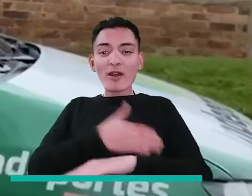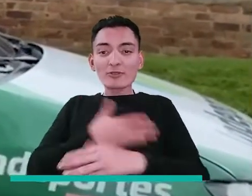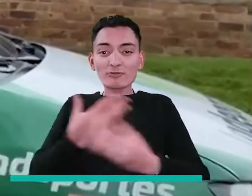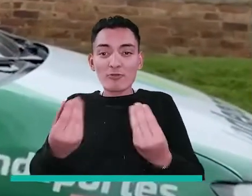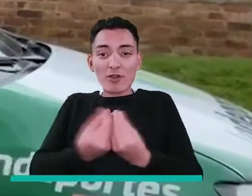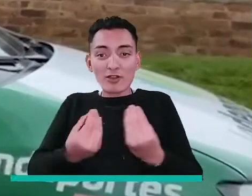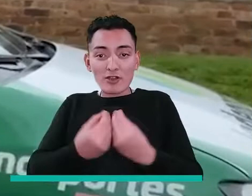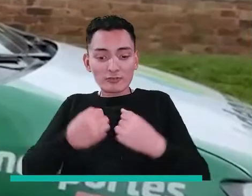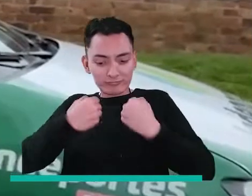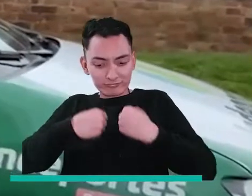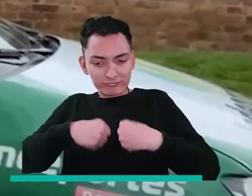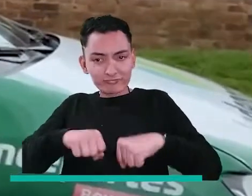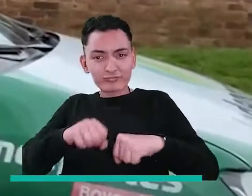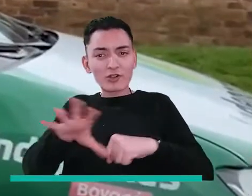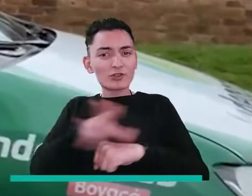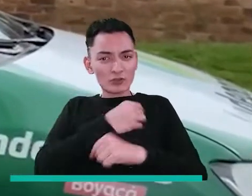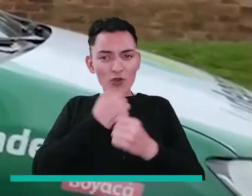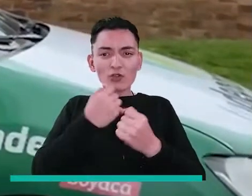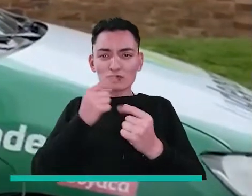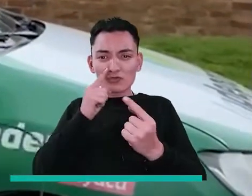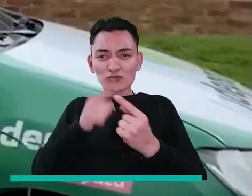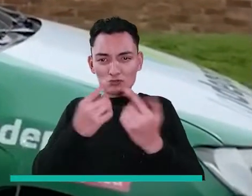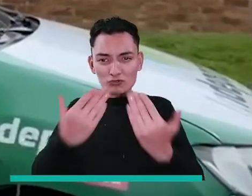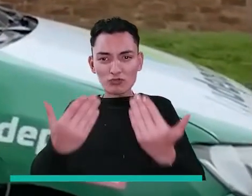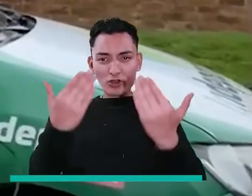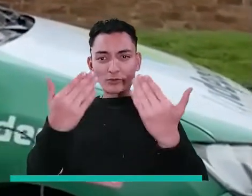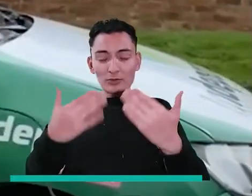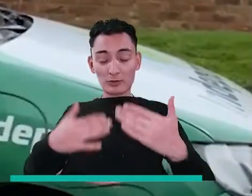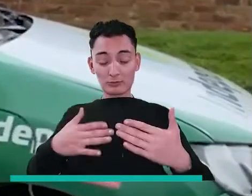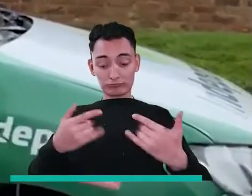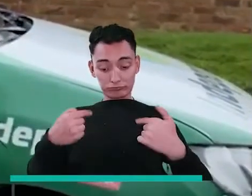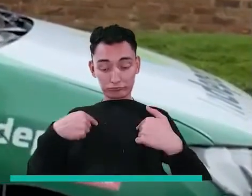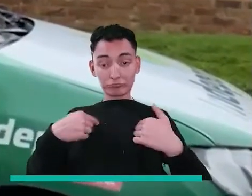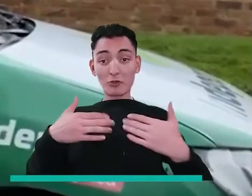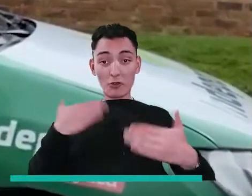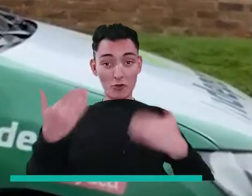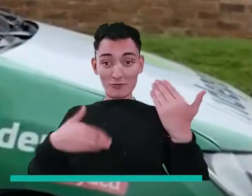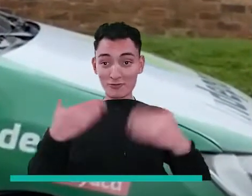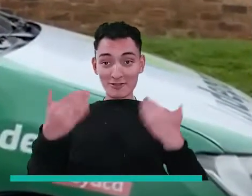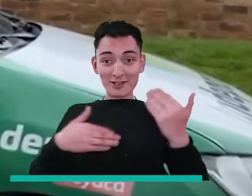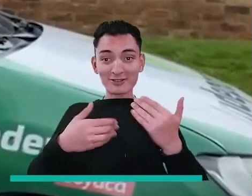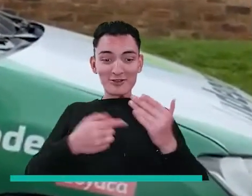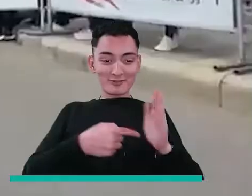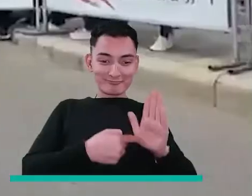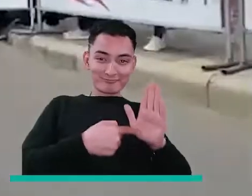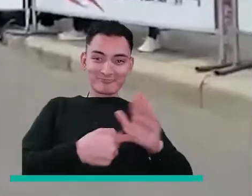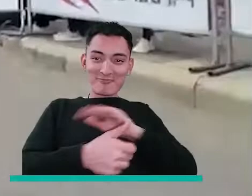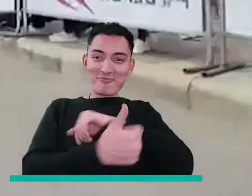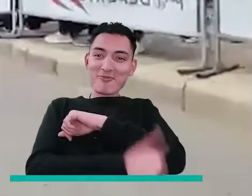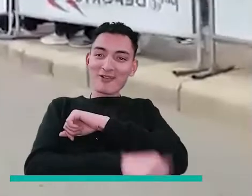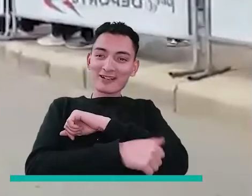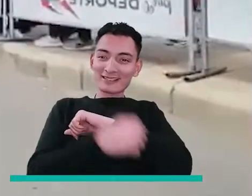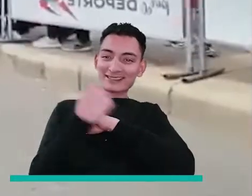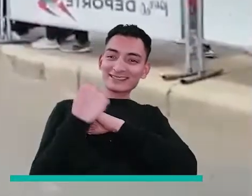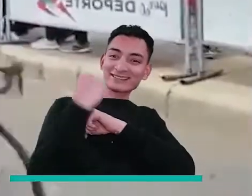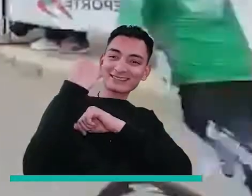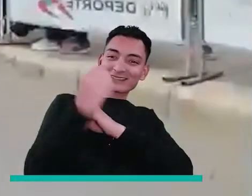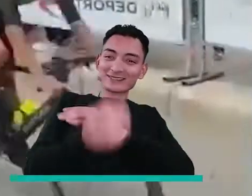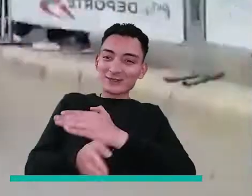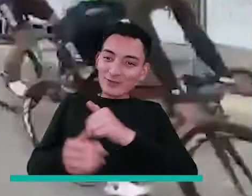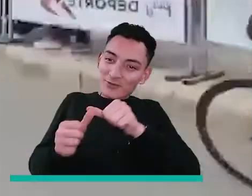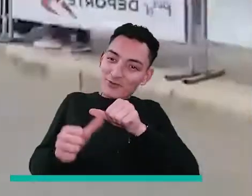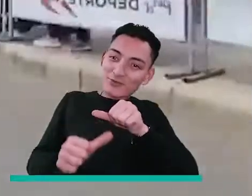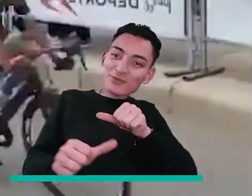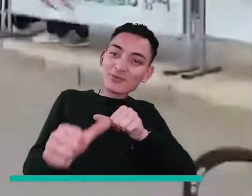lo buscamos mucho con todo el equipo. Con todos mis compañeros, de principio a fin lo hicimos de la mejor manera posible. Muy contento